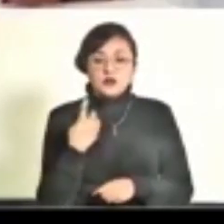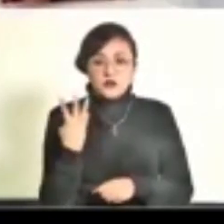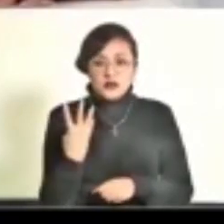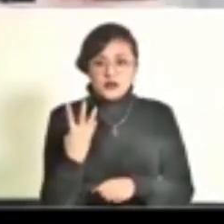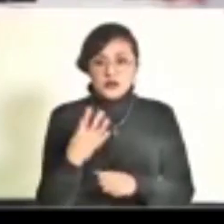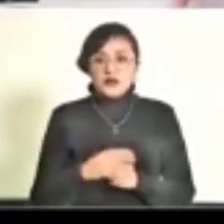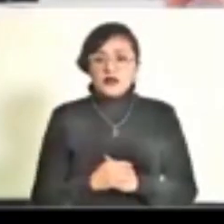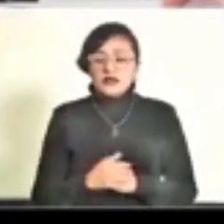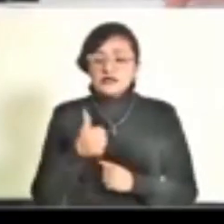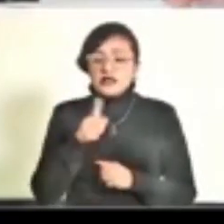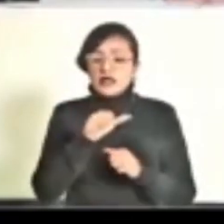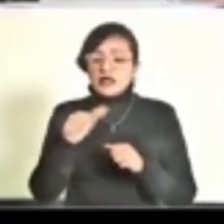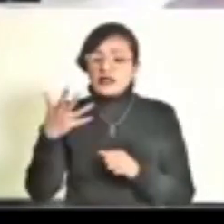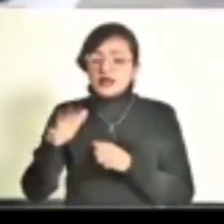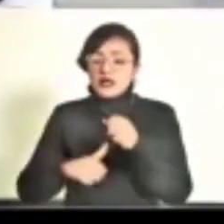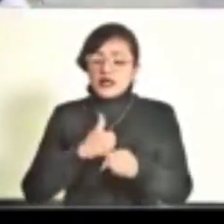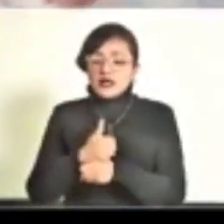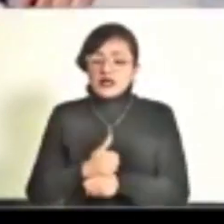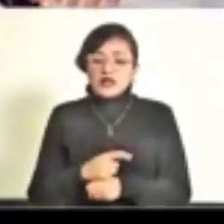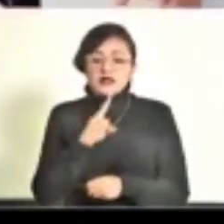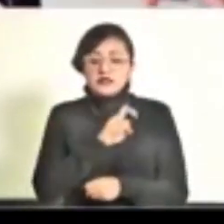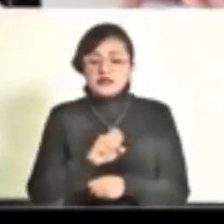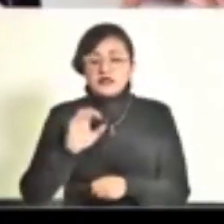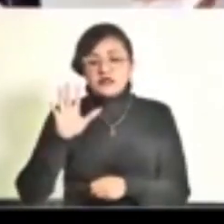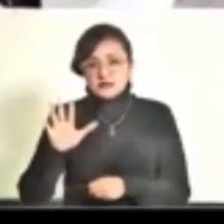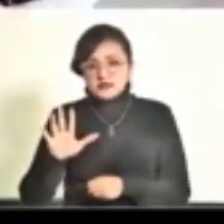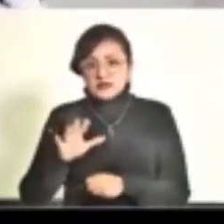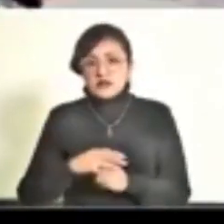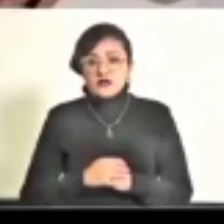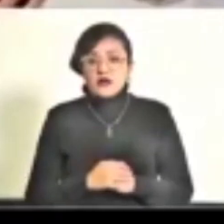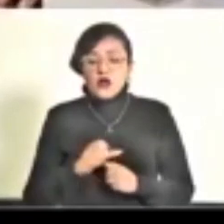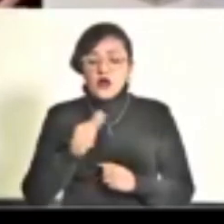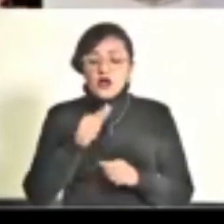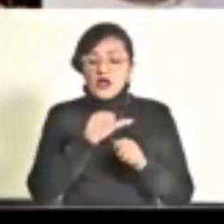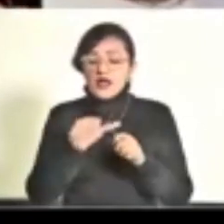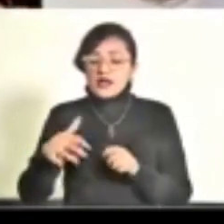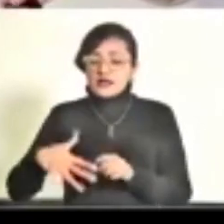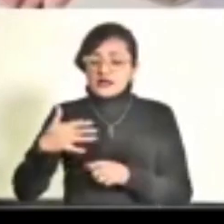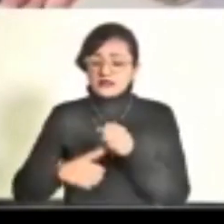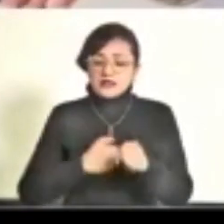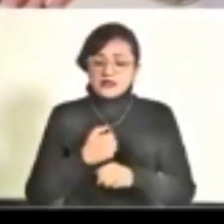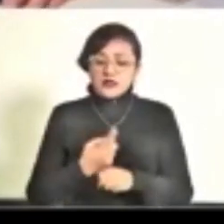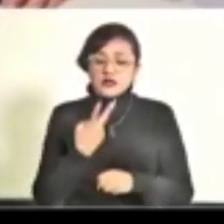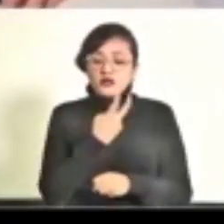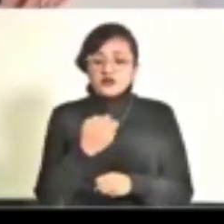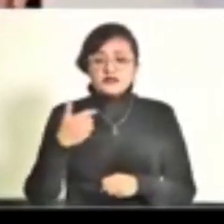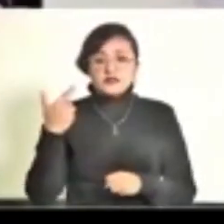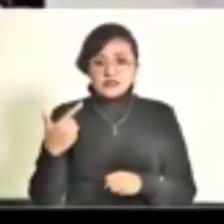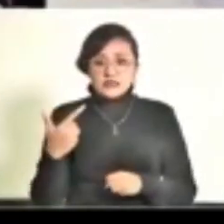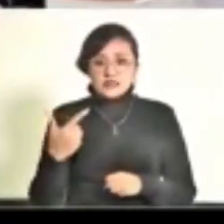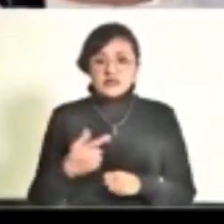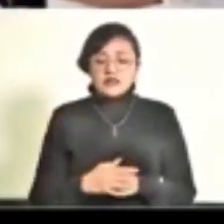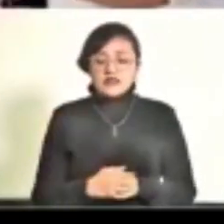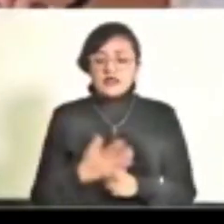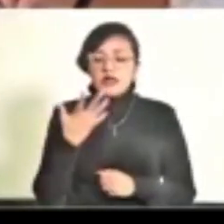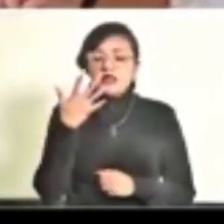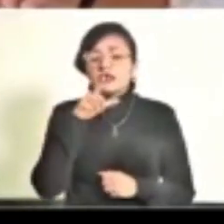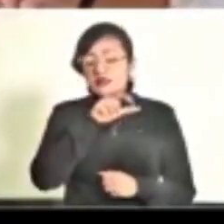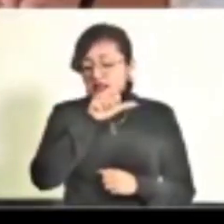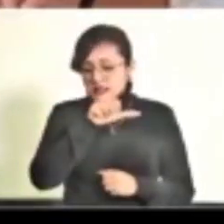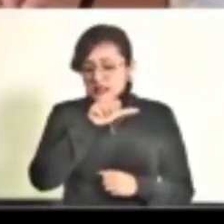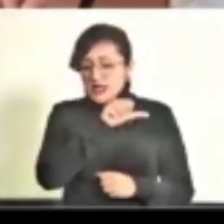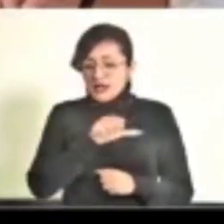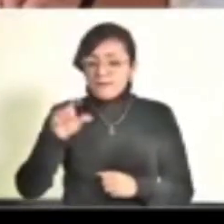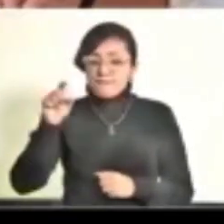de 6 a 10 años 105 de 11 a 15 años 207 de 16